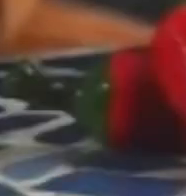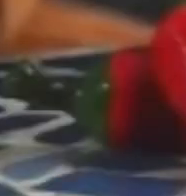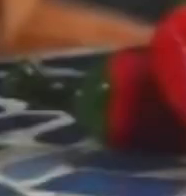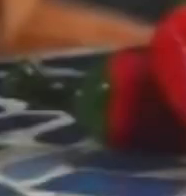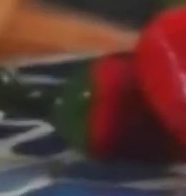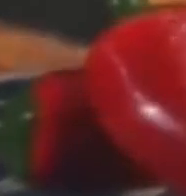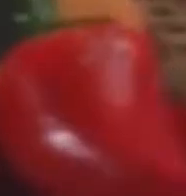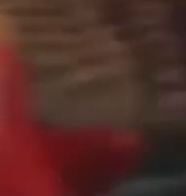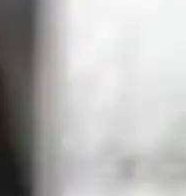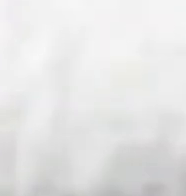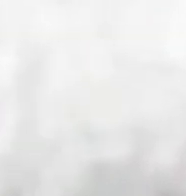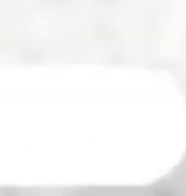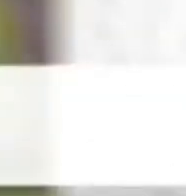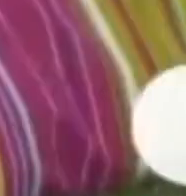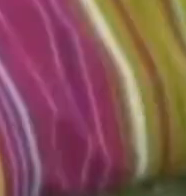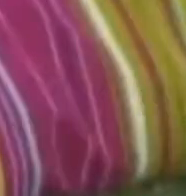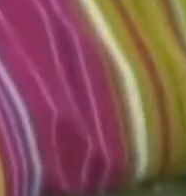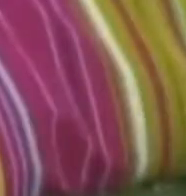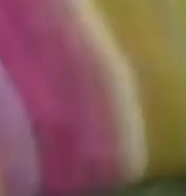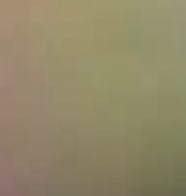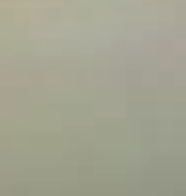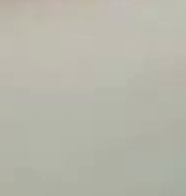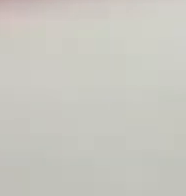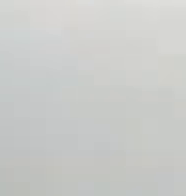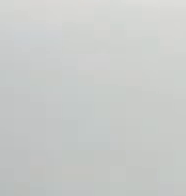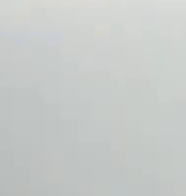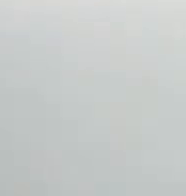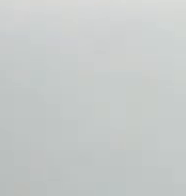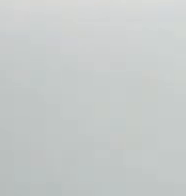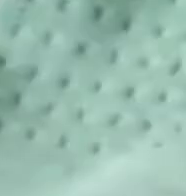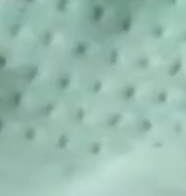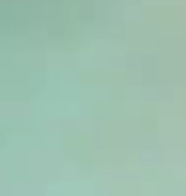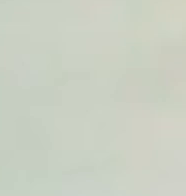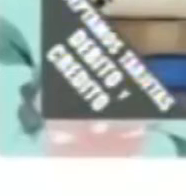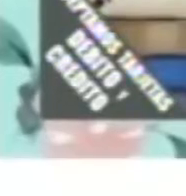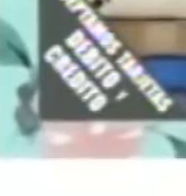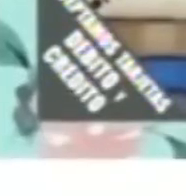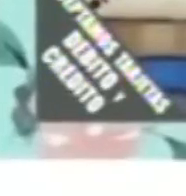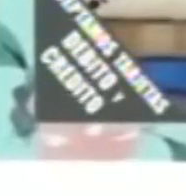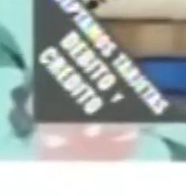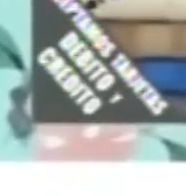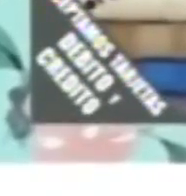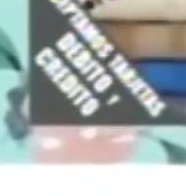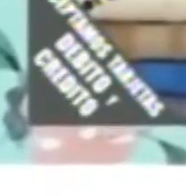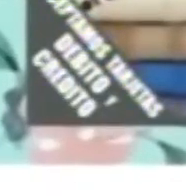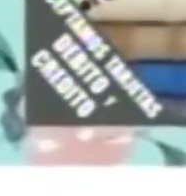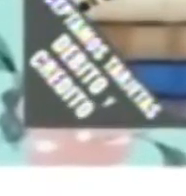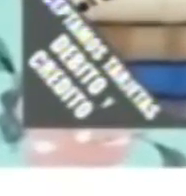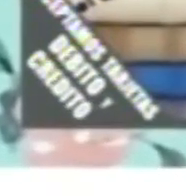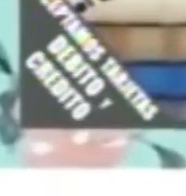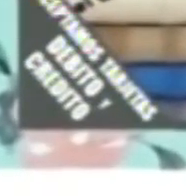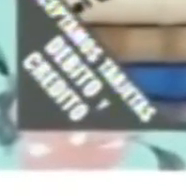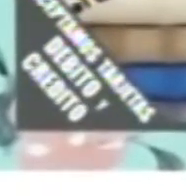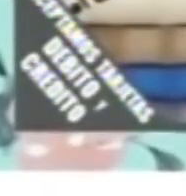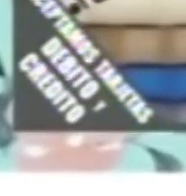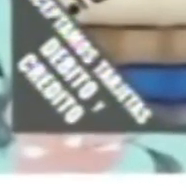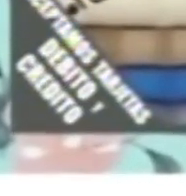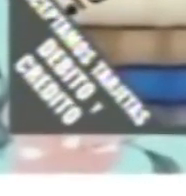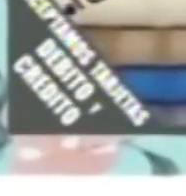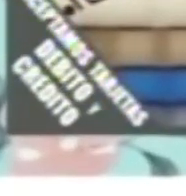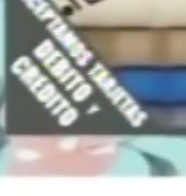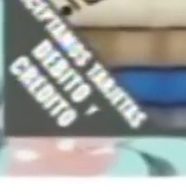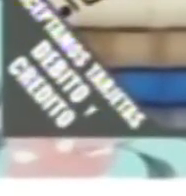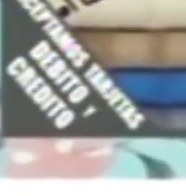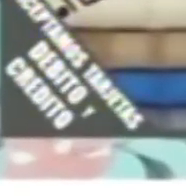y domingo 7 de mayo. Estamos ubicados en la carrera 4, número 30-365, Barrio Universal.